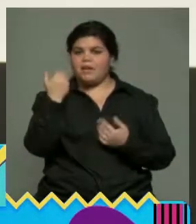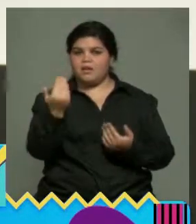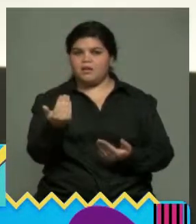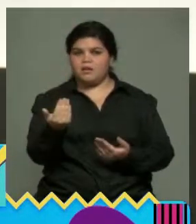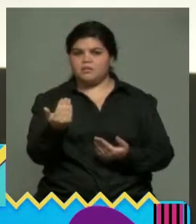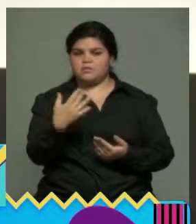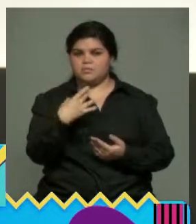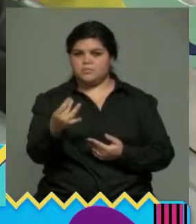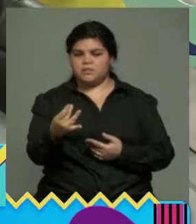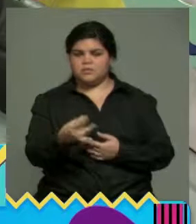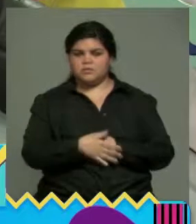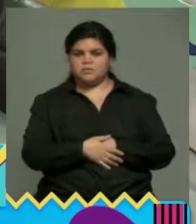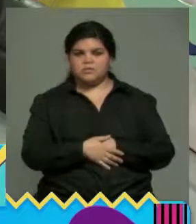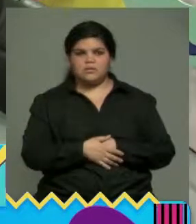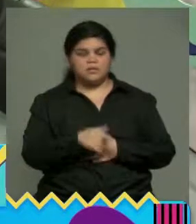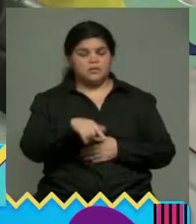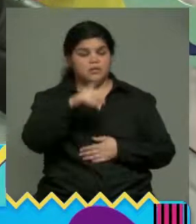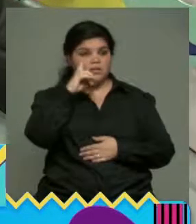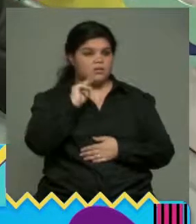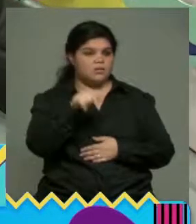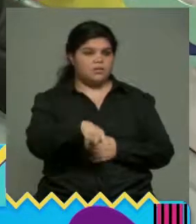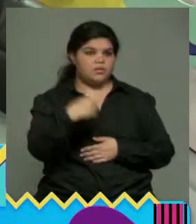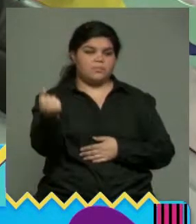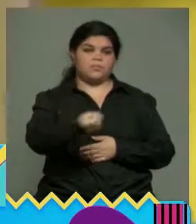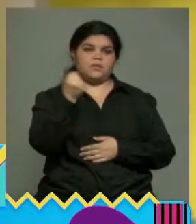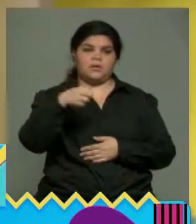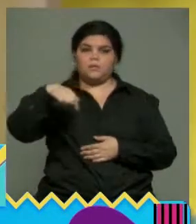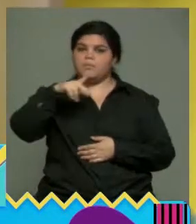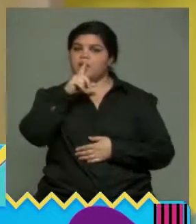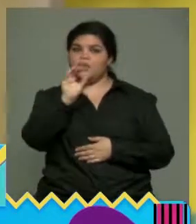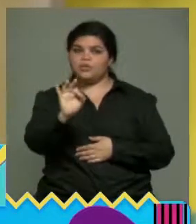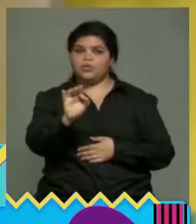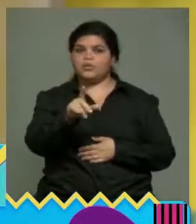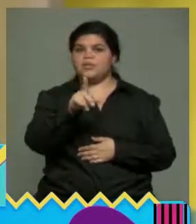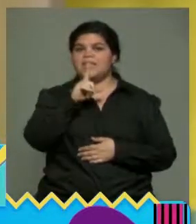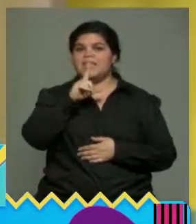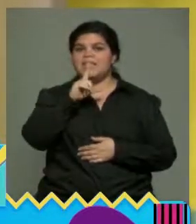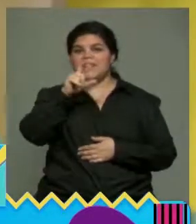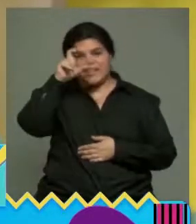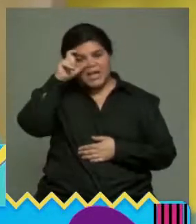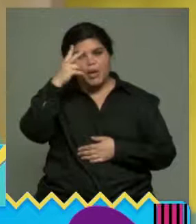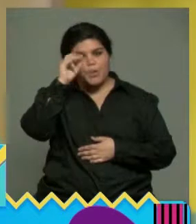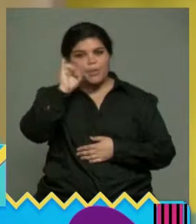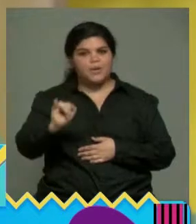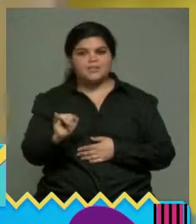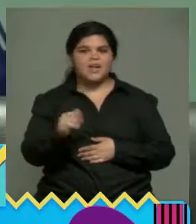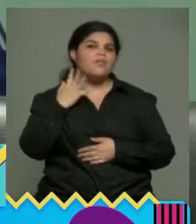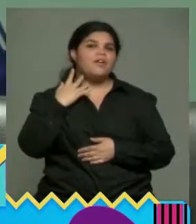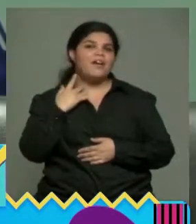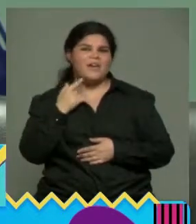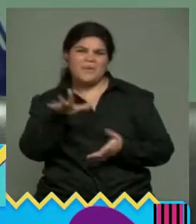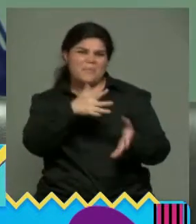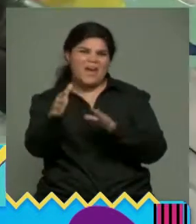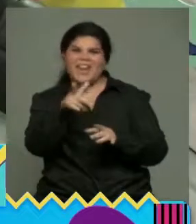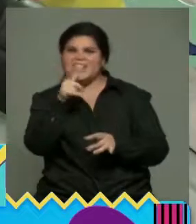Si me permitís, Gastón, hoy tenemos una delantera de lujo, ¿eh? Sí. Tenemos a Prato, tenemos a Tevez, falta alguien que arme. Hay que ver cuál de nosotros dos puede armar, pero...